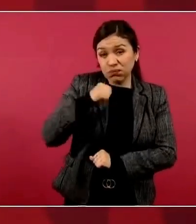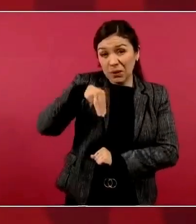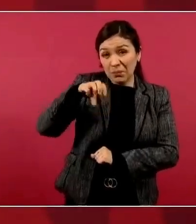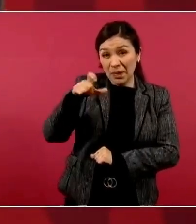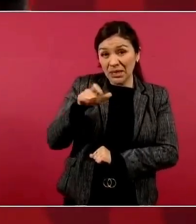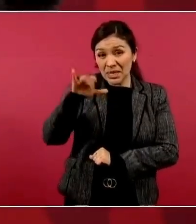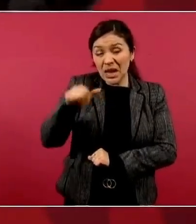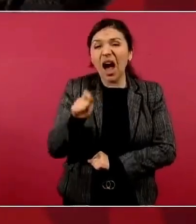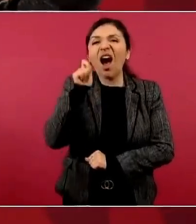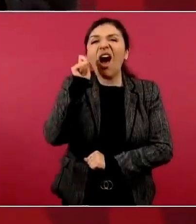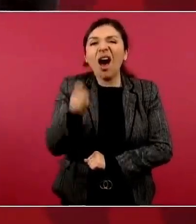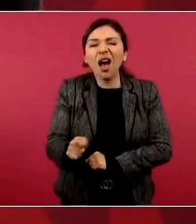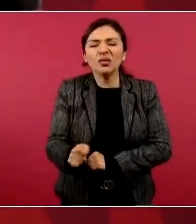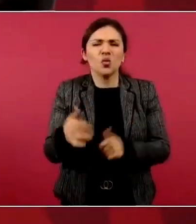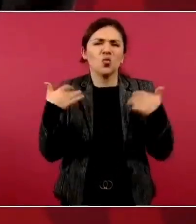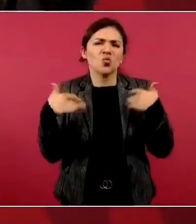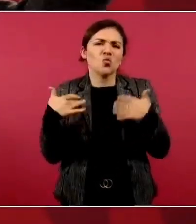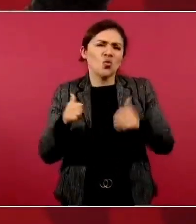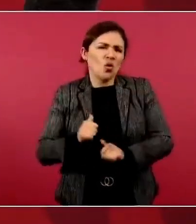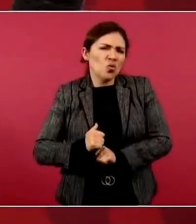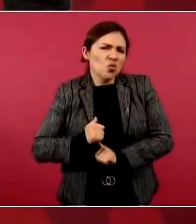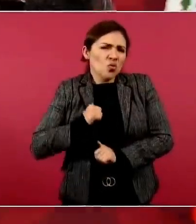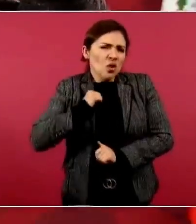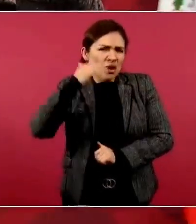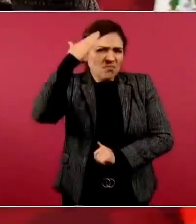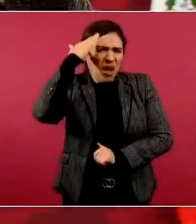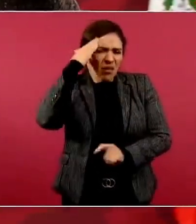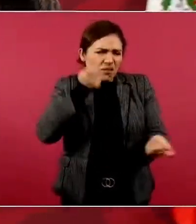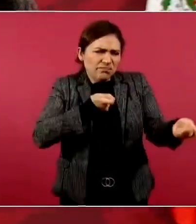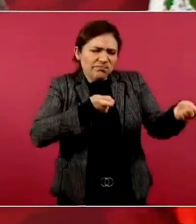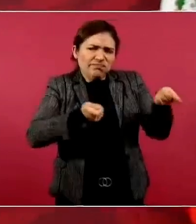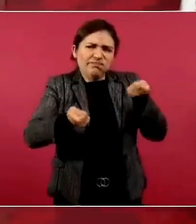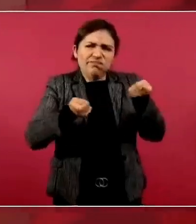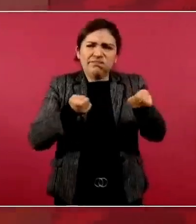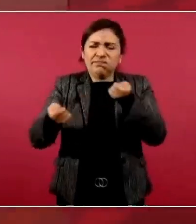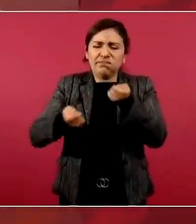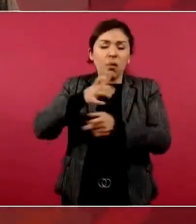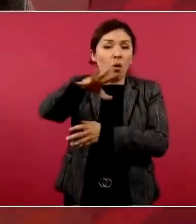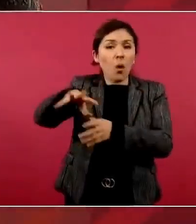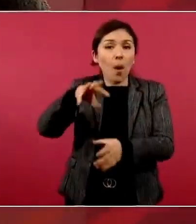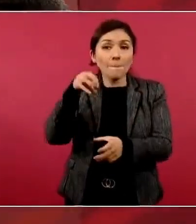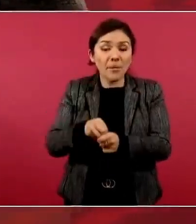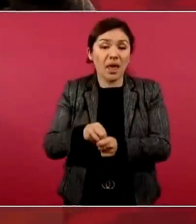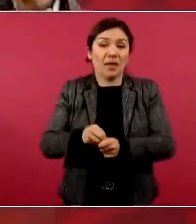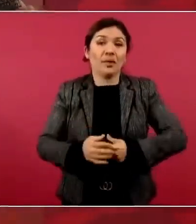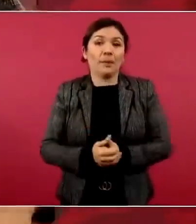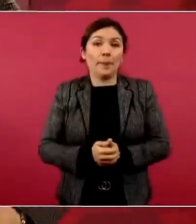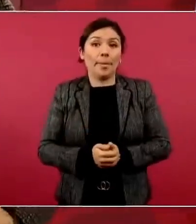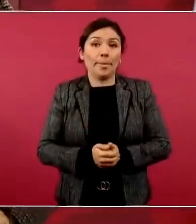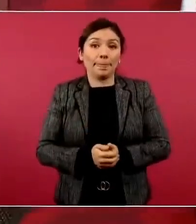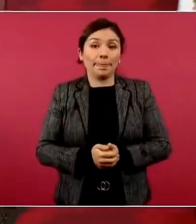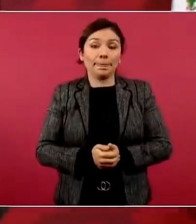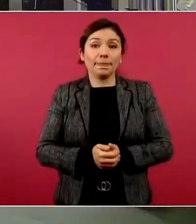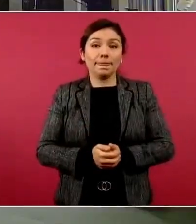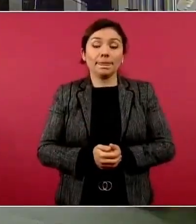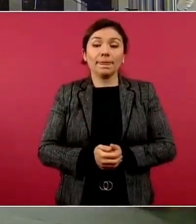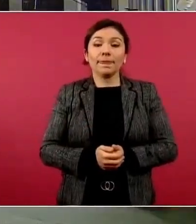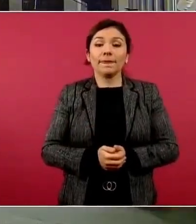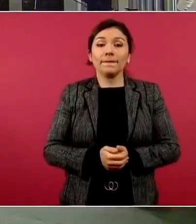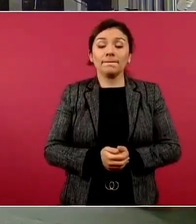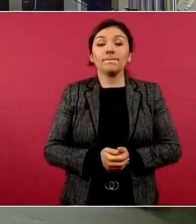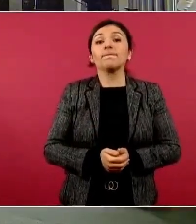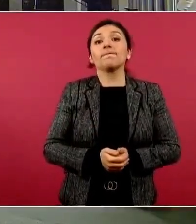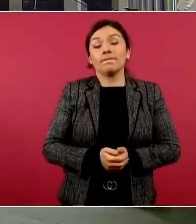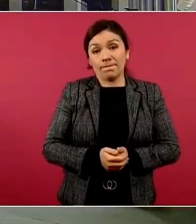significó un predominio completo. ¿Sí? Formado por esta triple alianza. Y